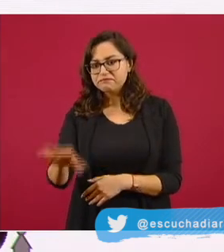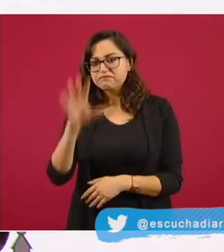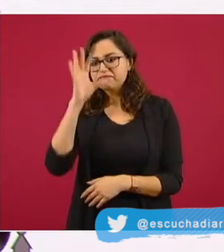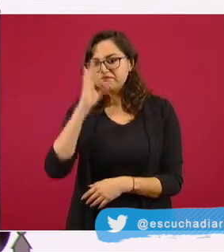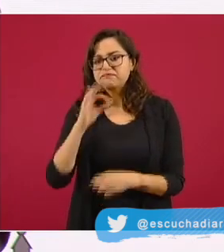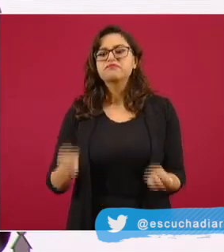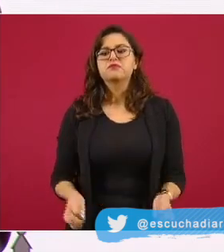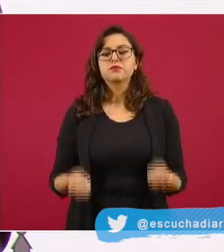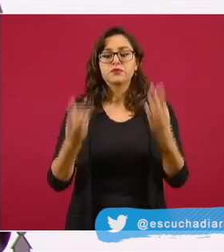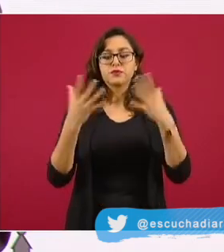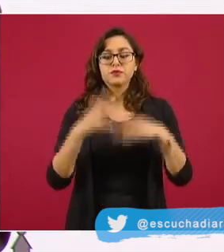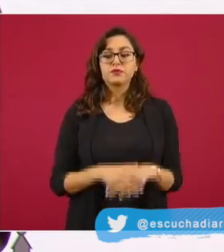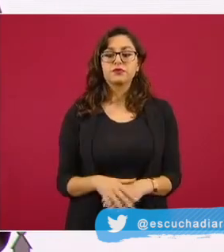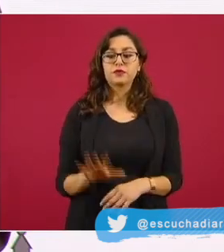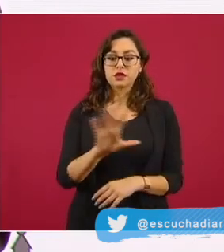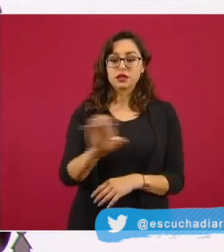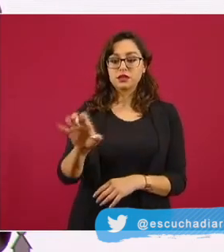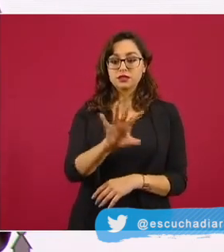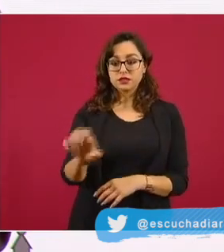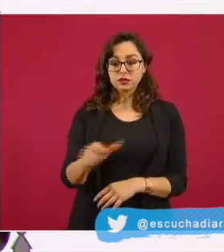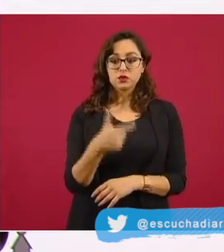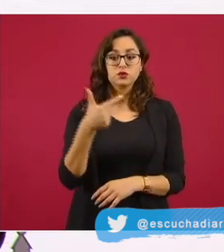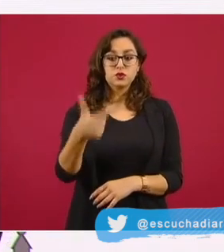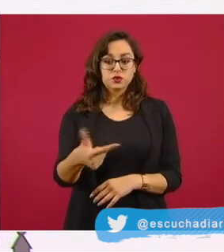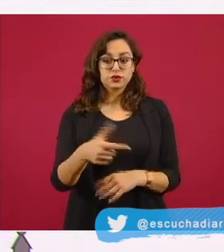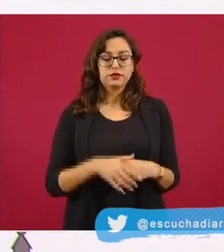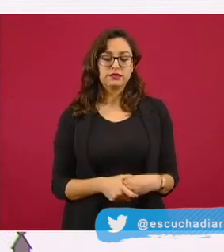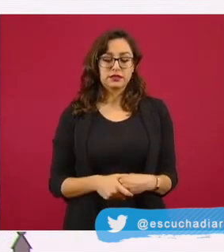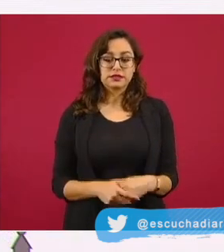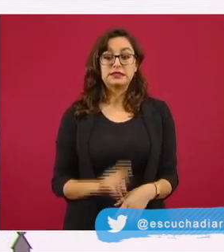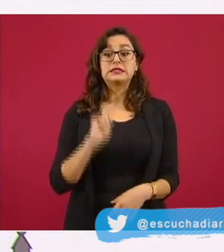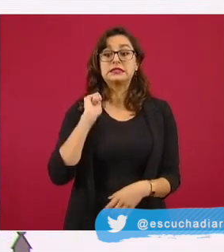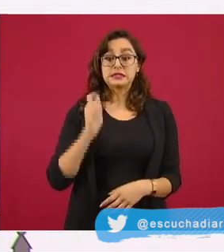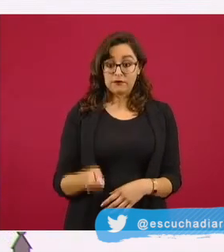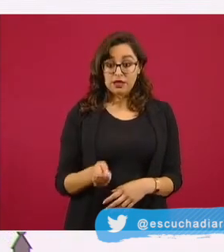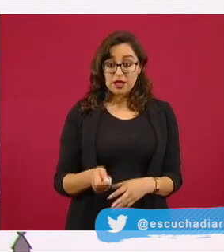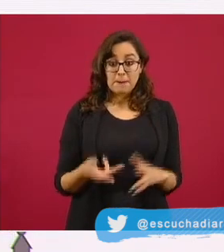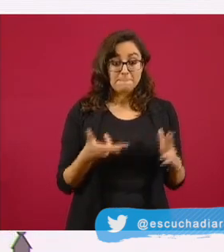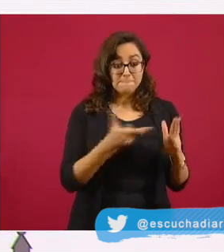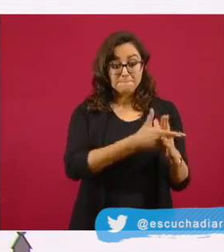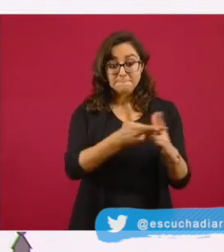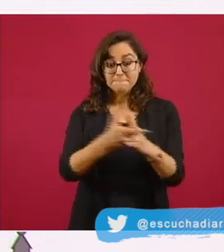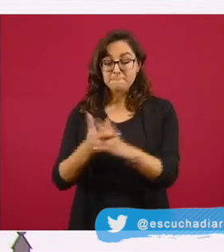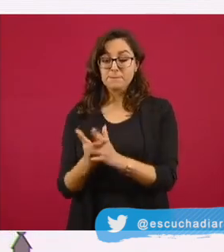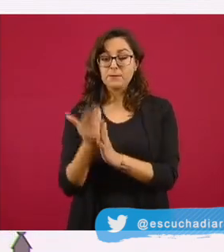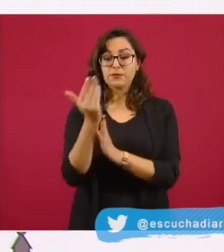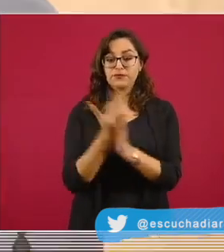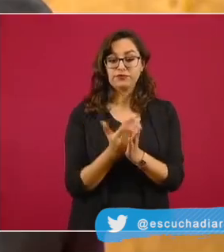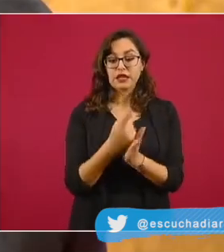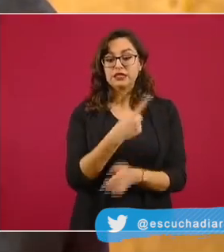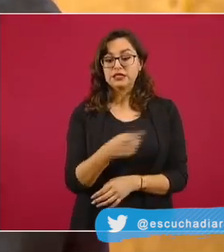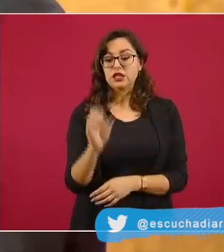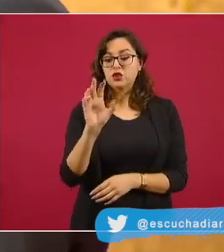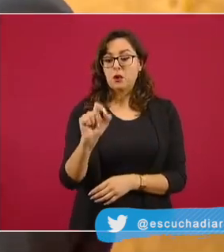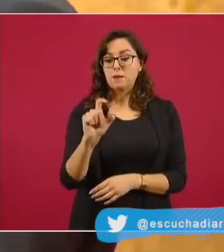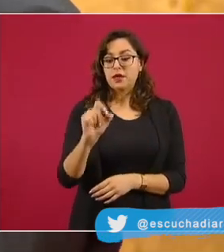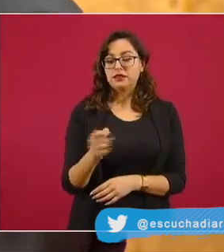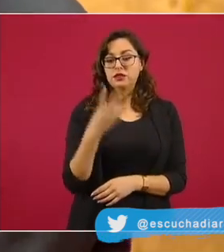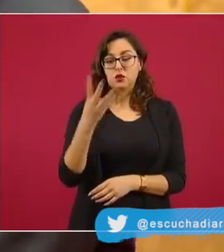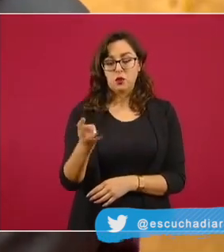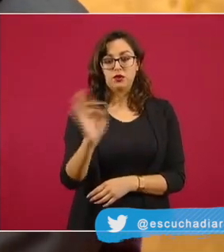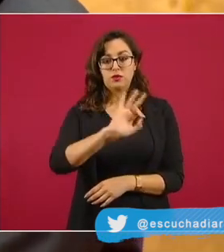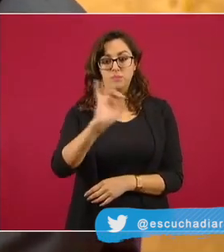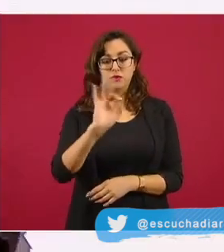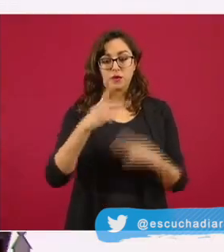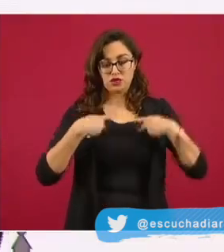enfrentamientos 507. O sea, el índice de letalidad es de 124 fallecidos menos.